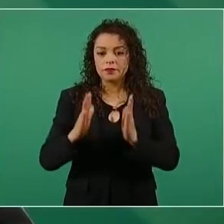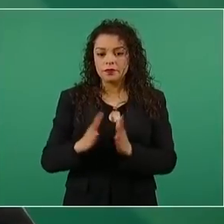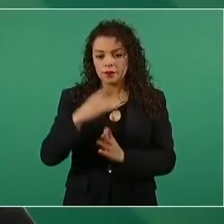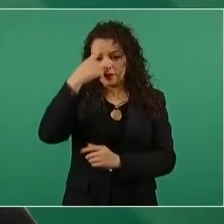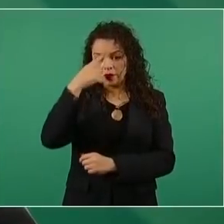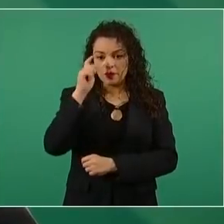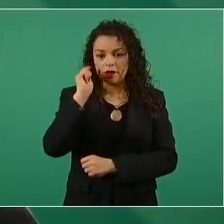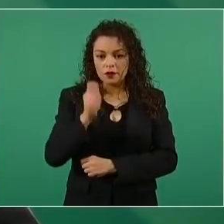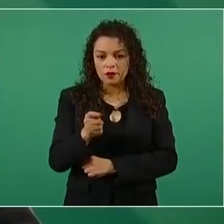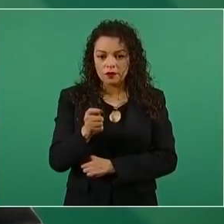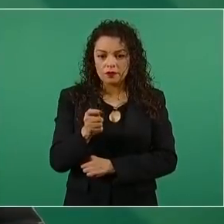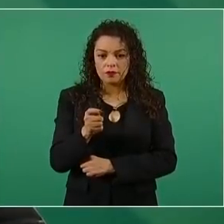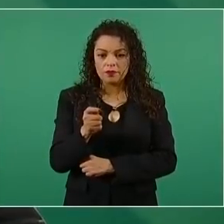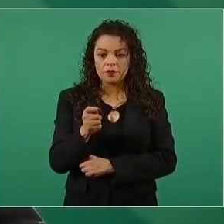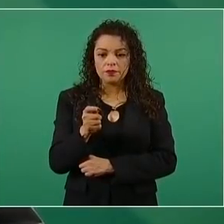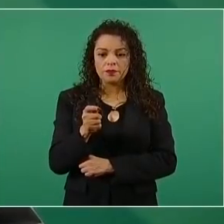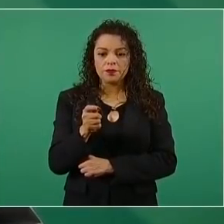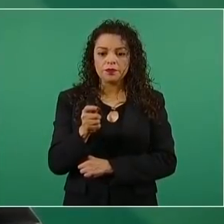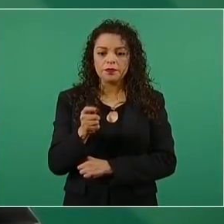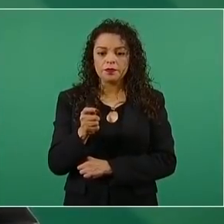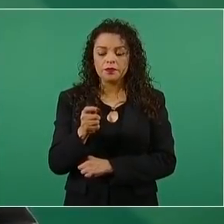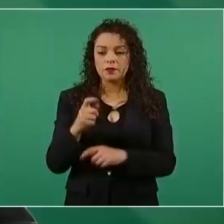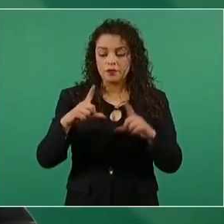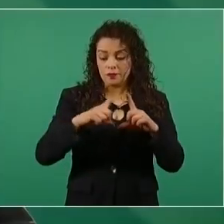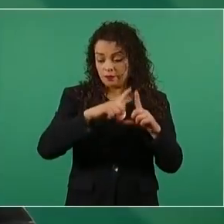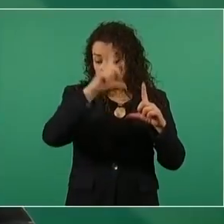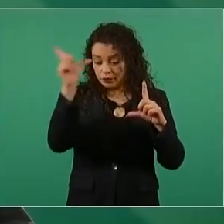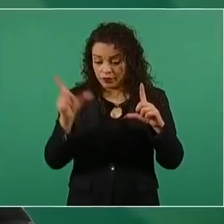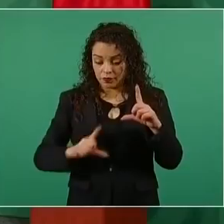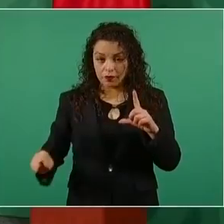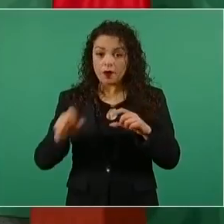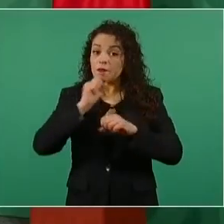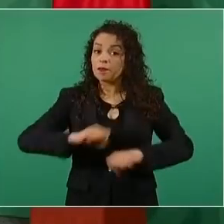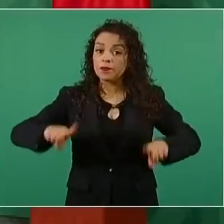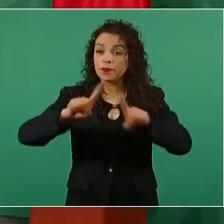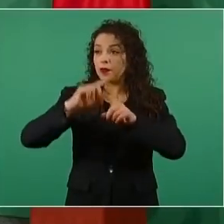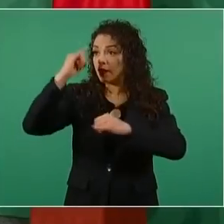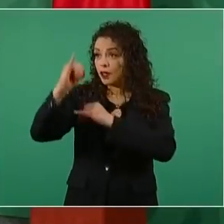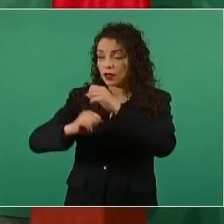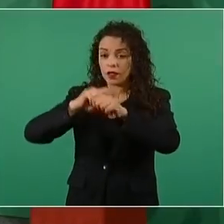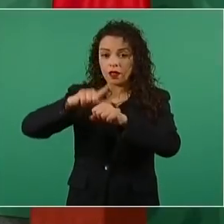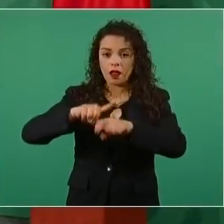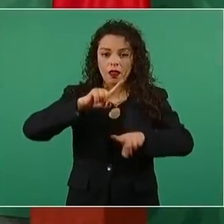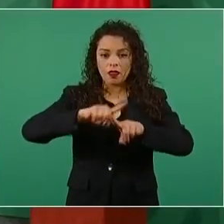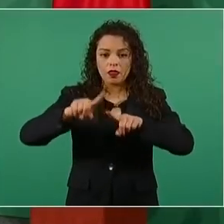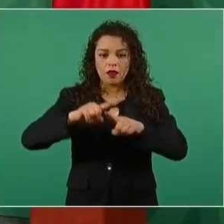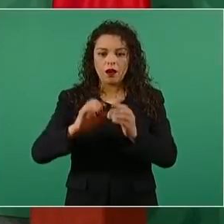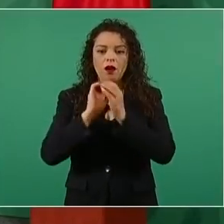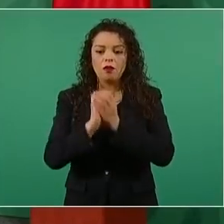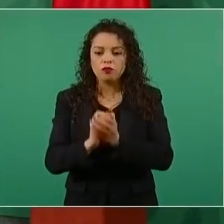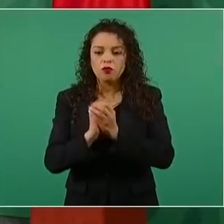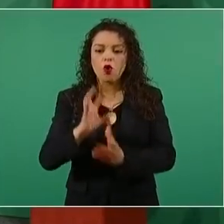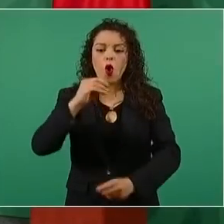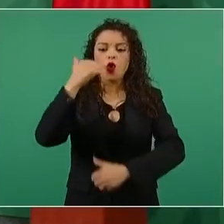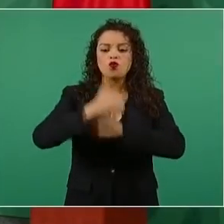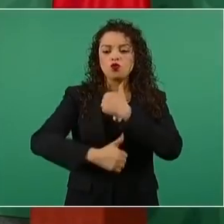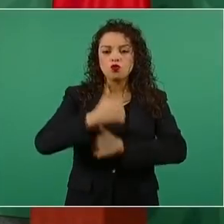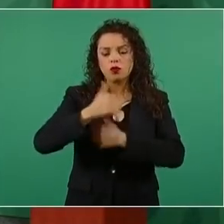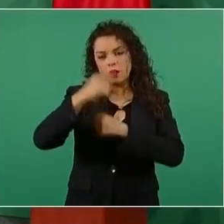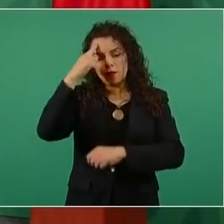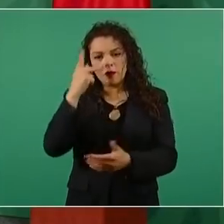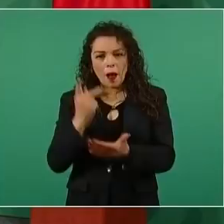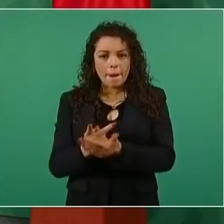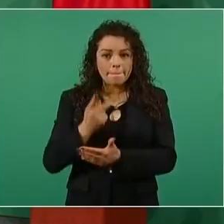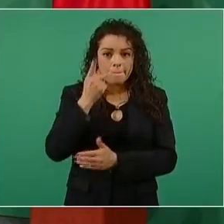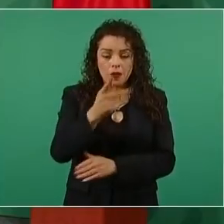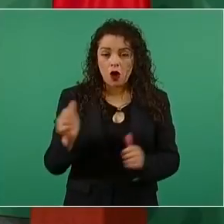operación y celebración a nivel nacional e internacional de concursos y sorteos con premios en